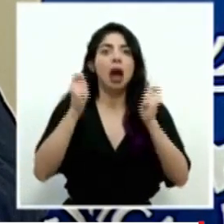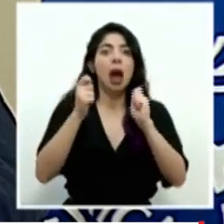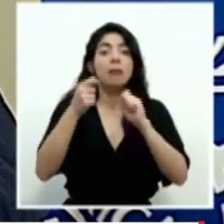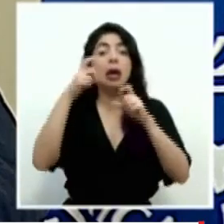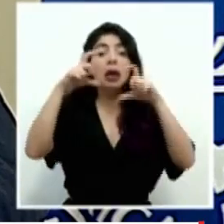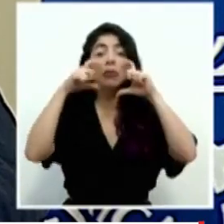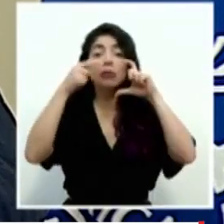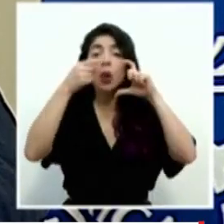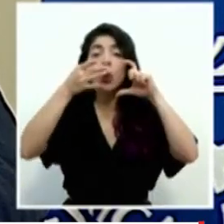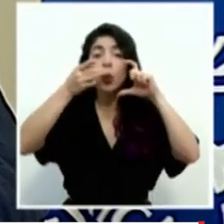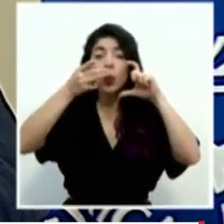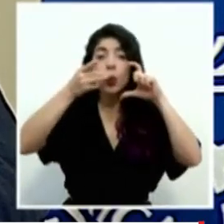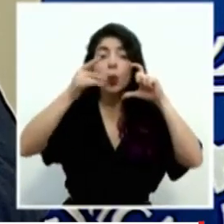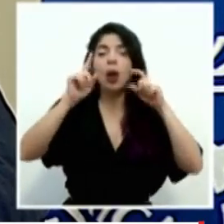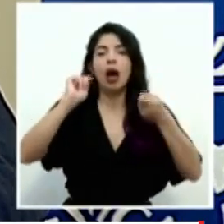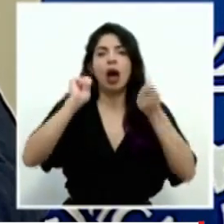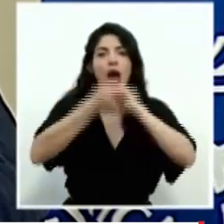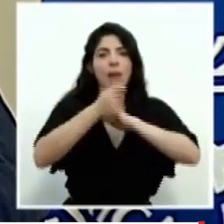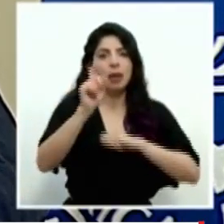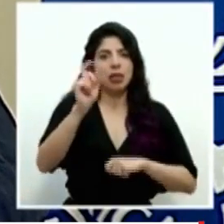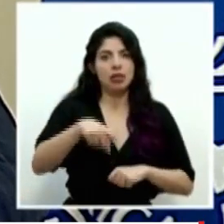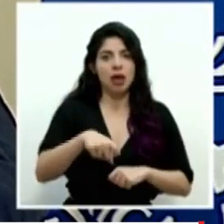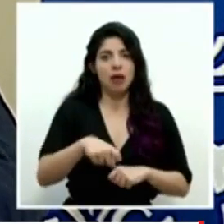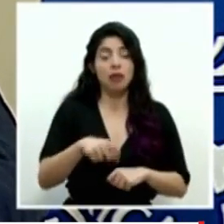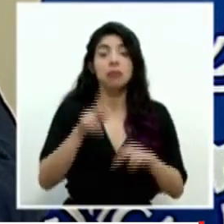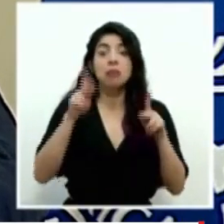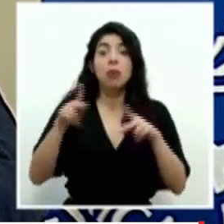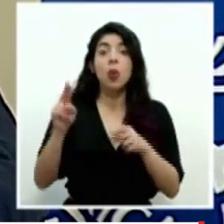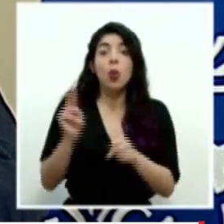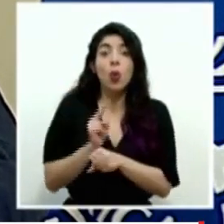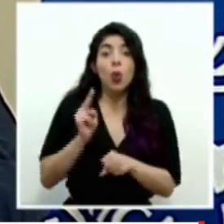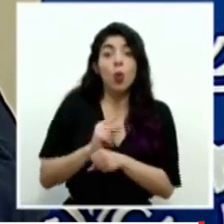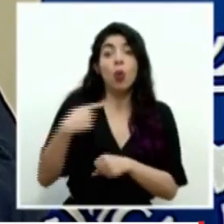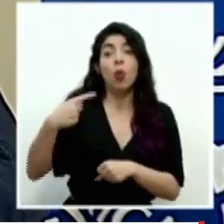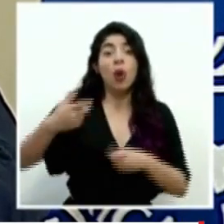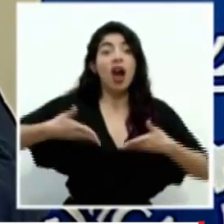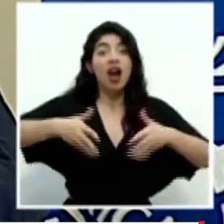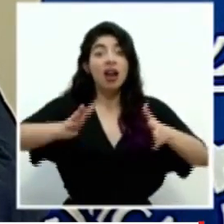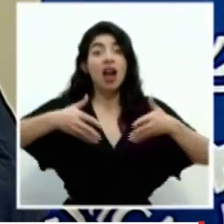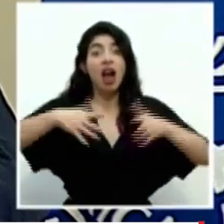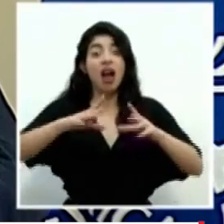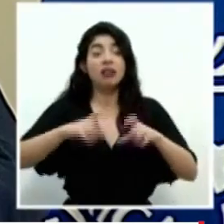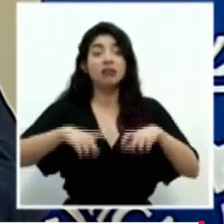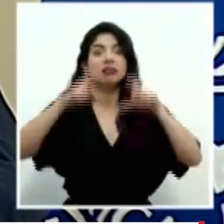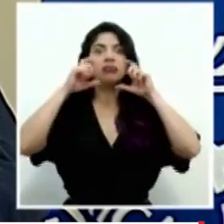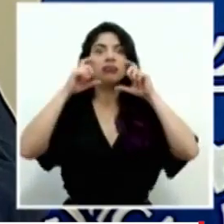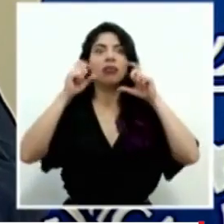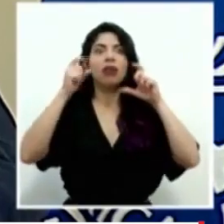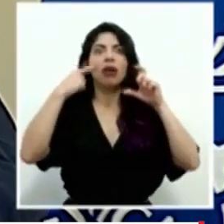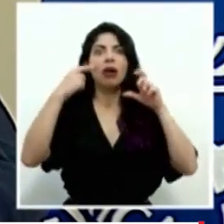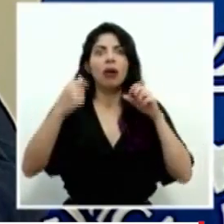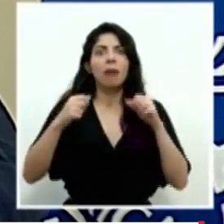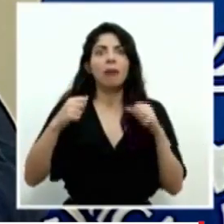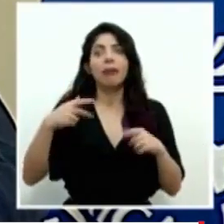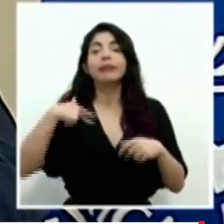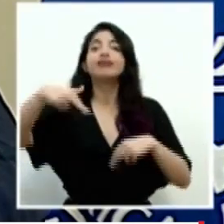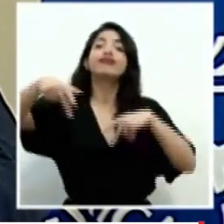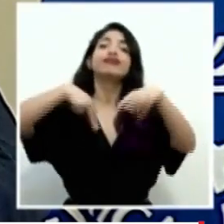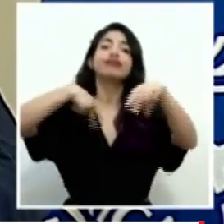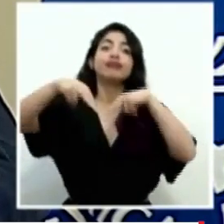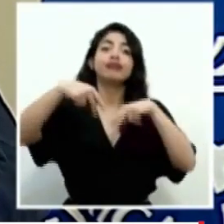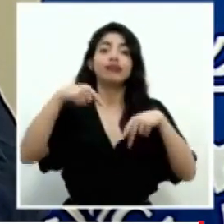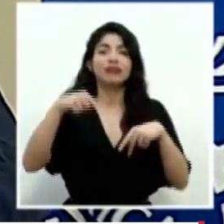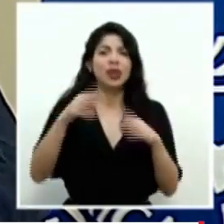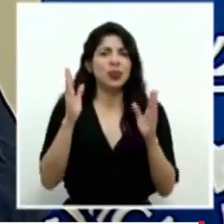se humedece internamente. Entre más la gente también la use, por ejemplo, en la vía pública, donde el riesgo de infectarse, o sea, circulando en las